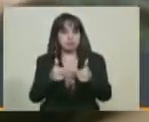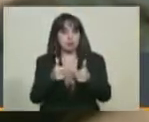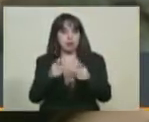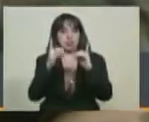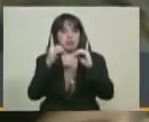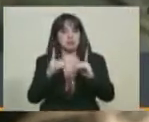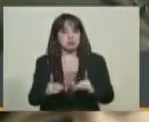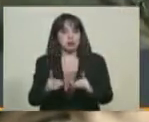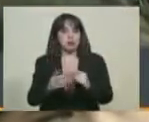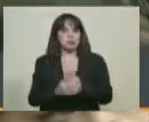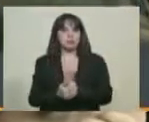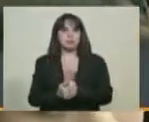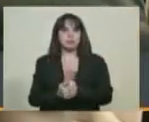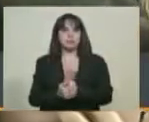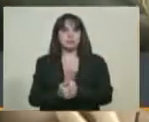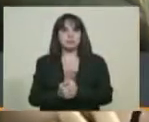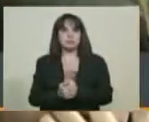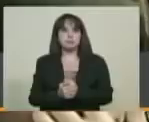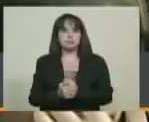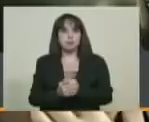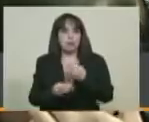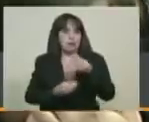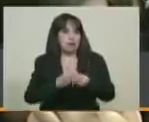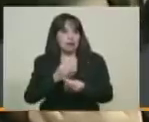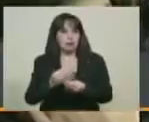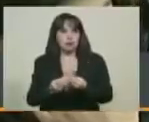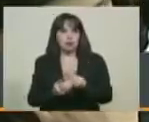decisiones, en acciones.